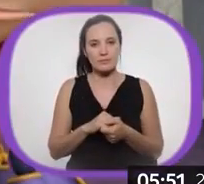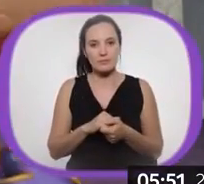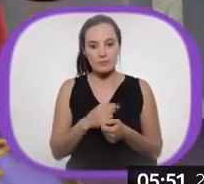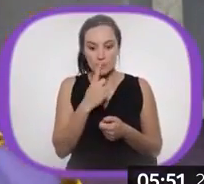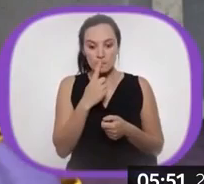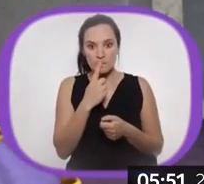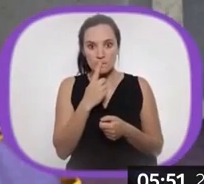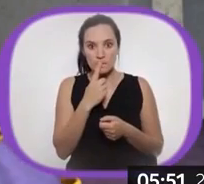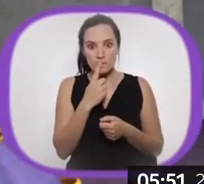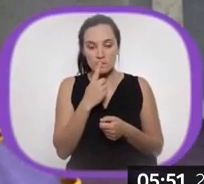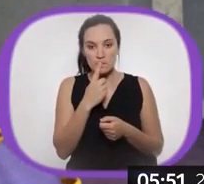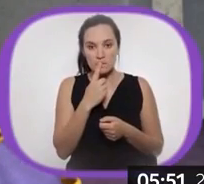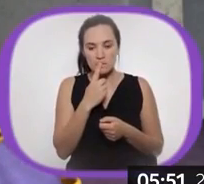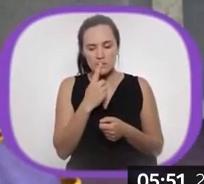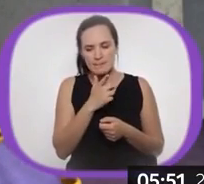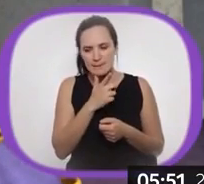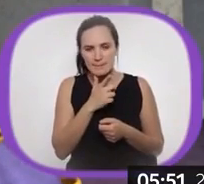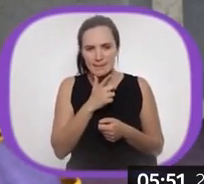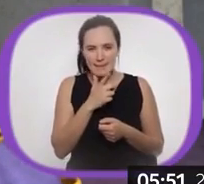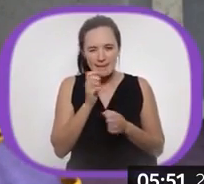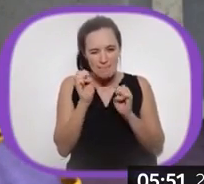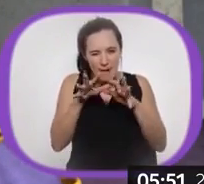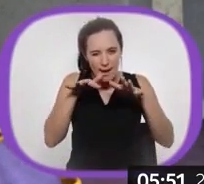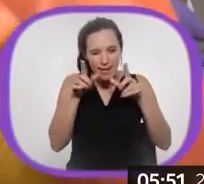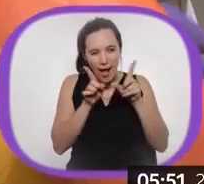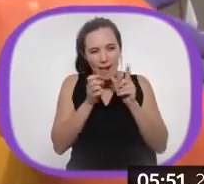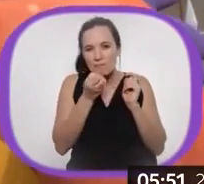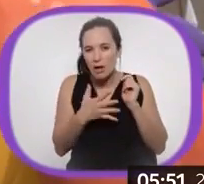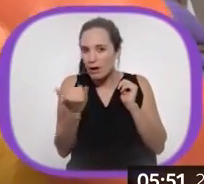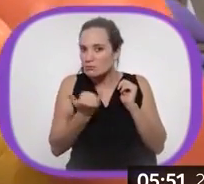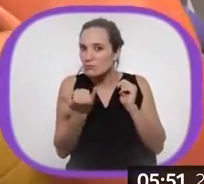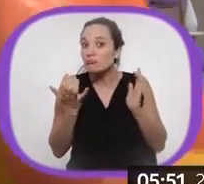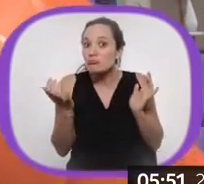¡Ups! Tal vez hay un hechizo mejor.